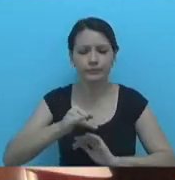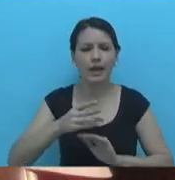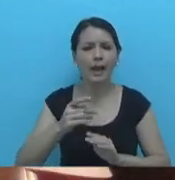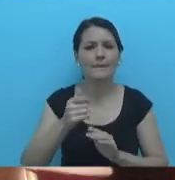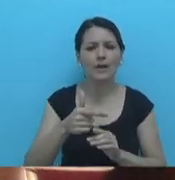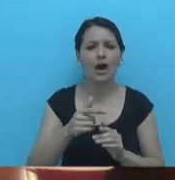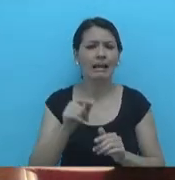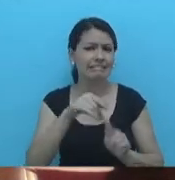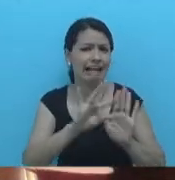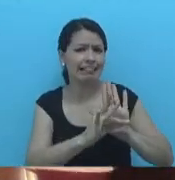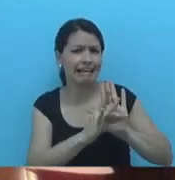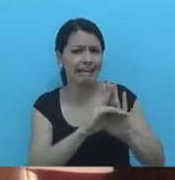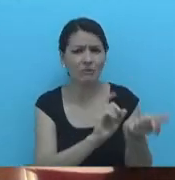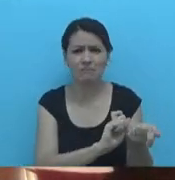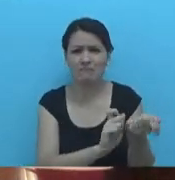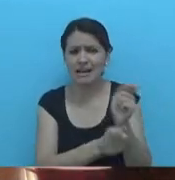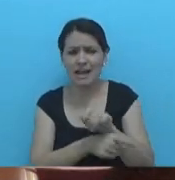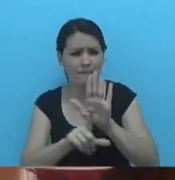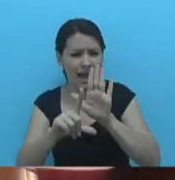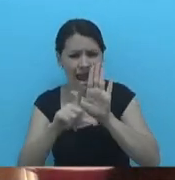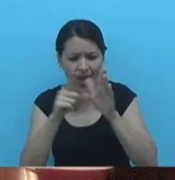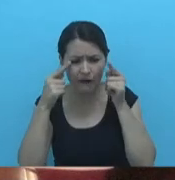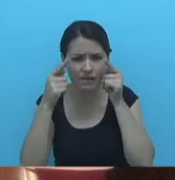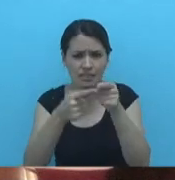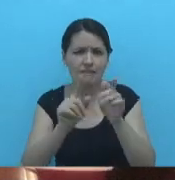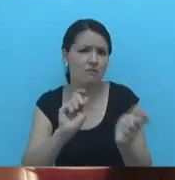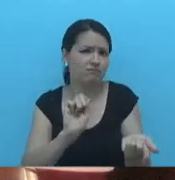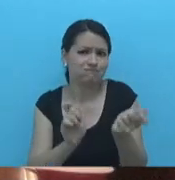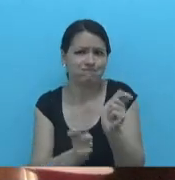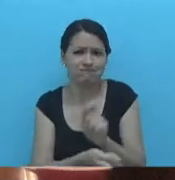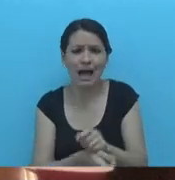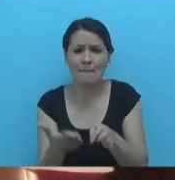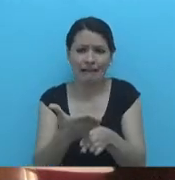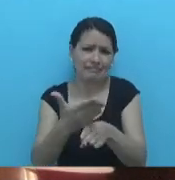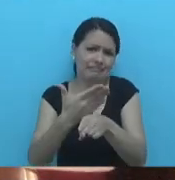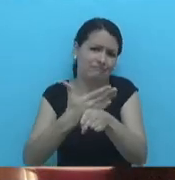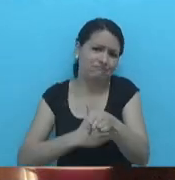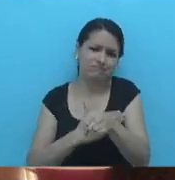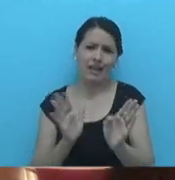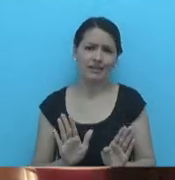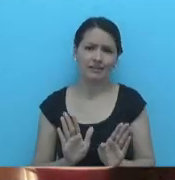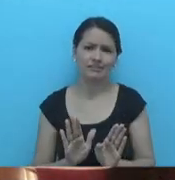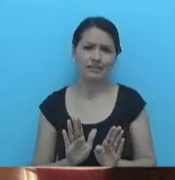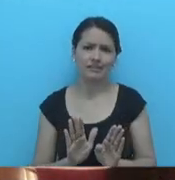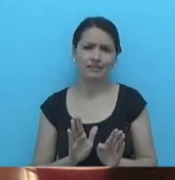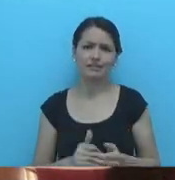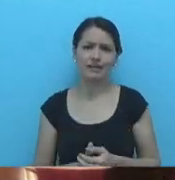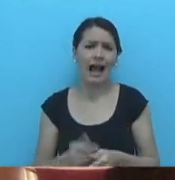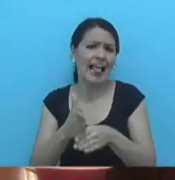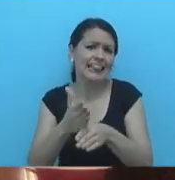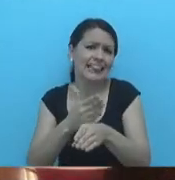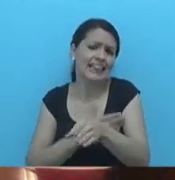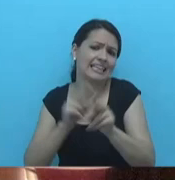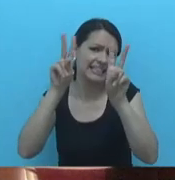cambia sustancialmente el eje de la política pública y atrasa años en materia de salud